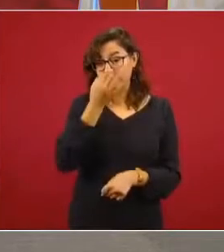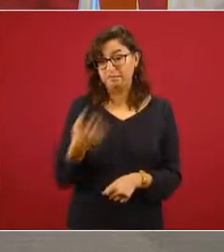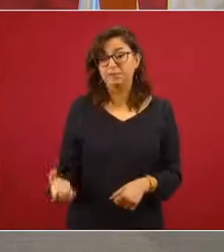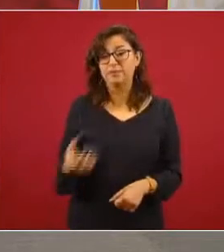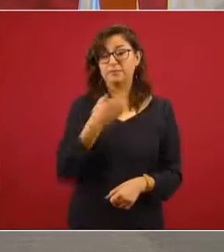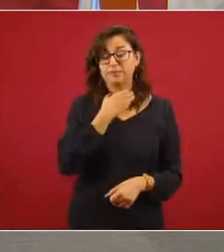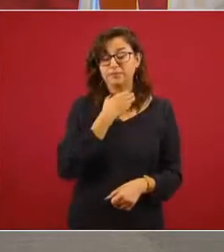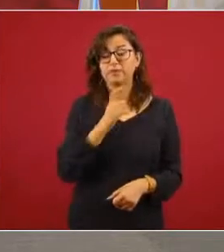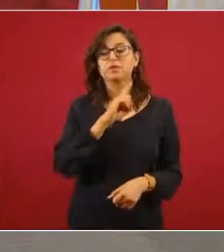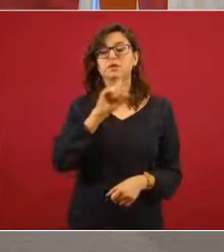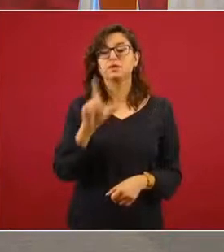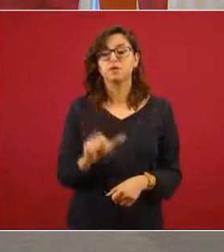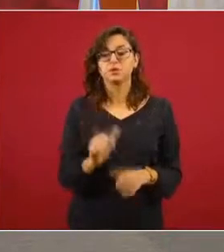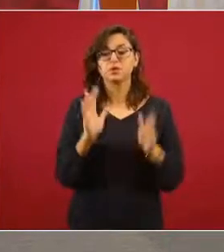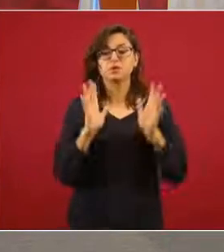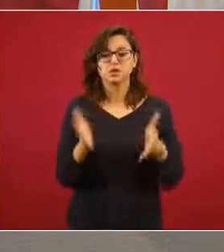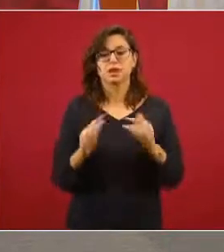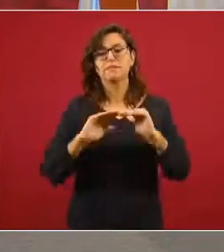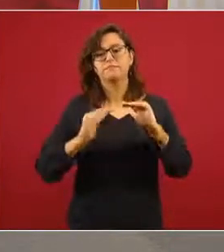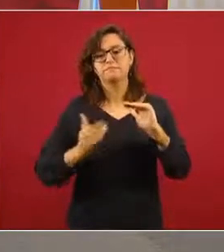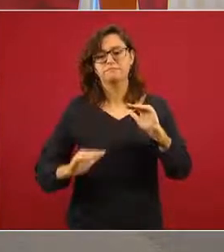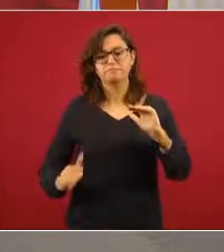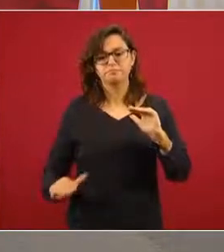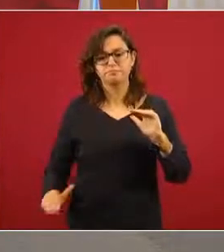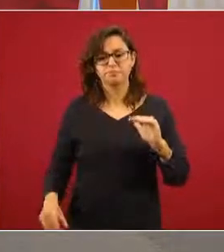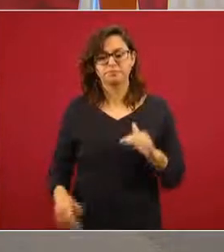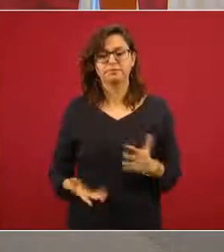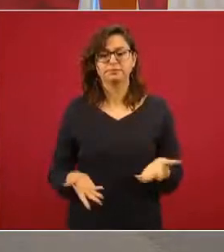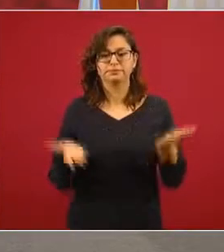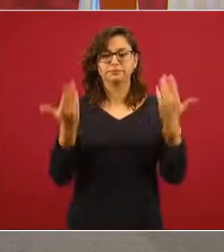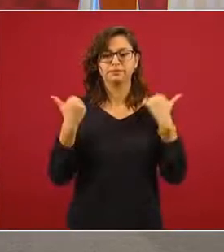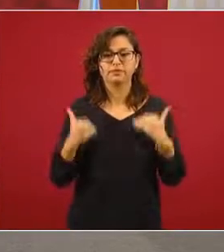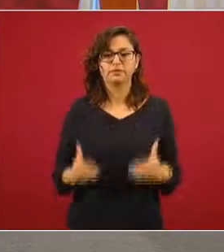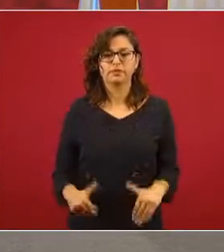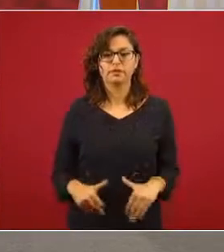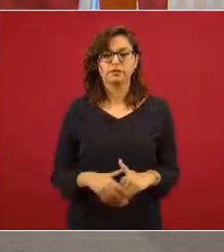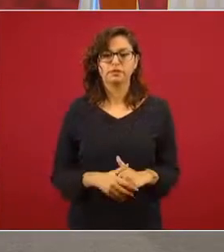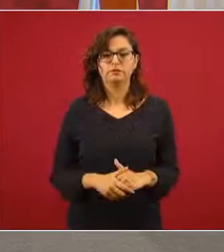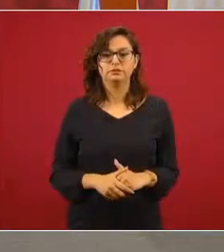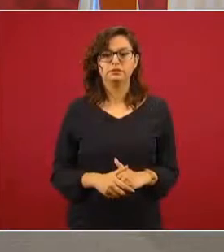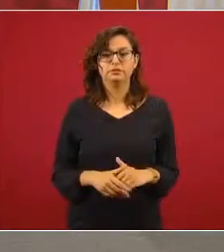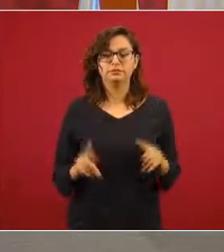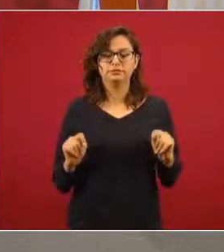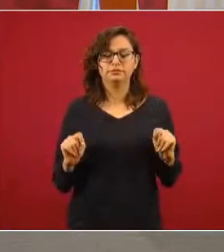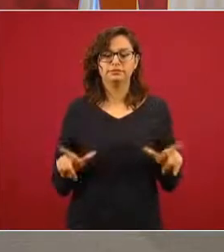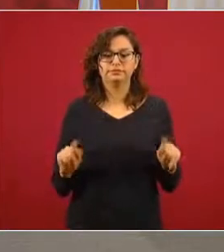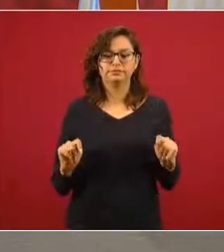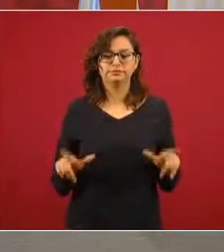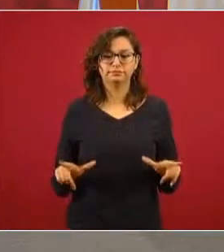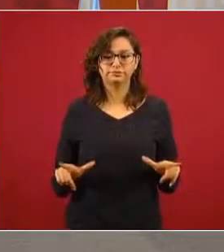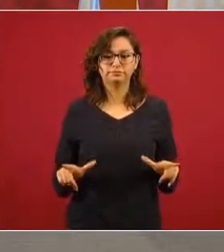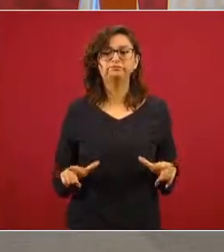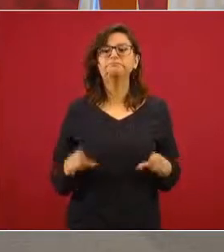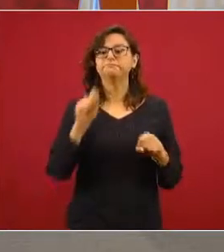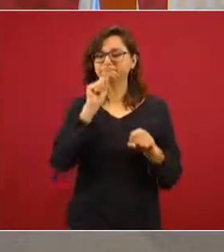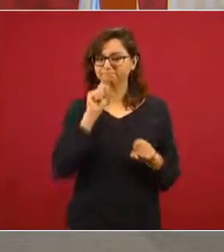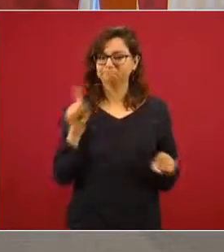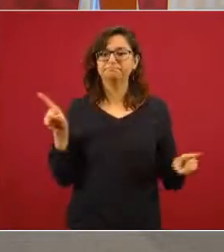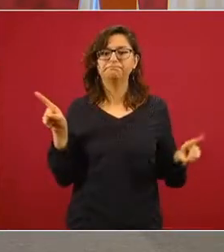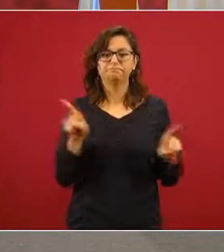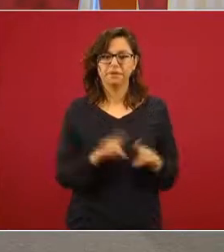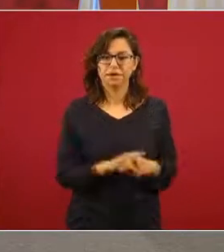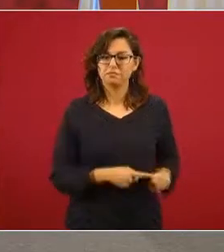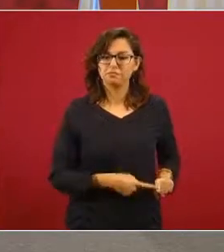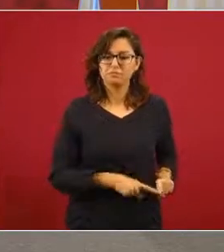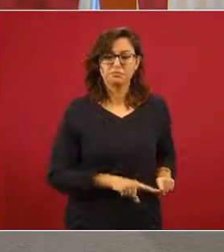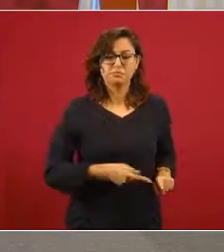agosto y después ya desciende de manera continua. La siguiente. Tlaxcala, también un ascenso continuo hasta la